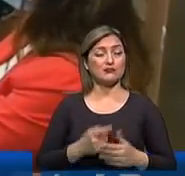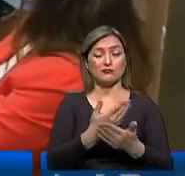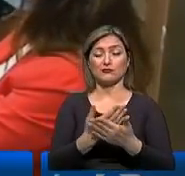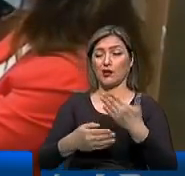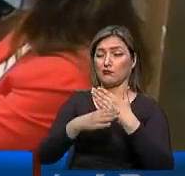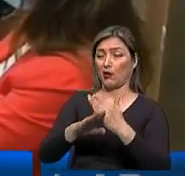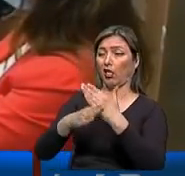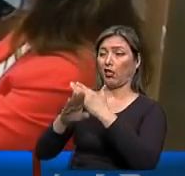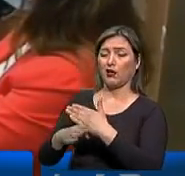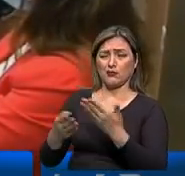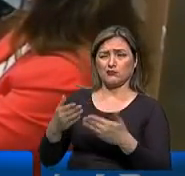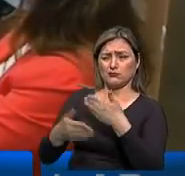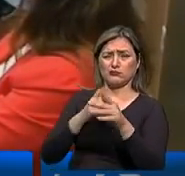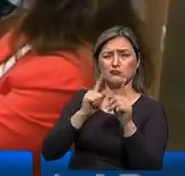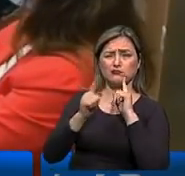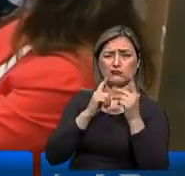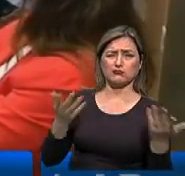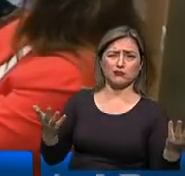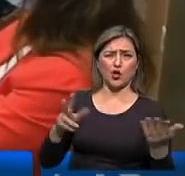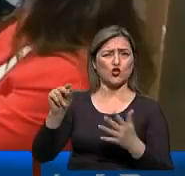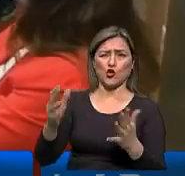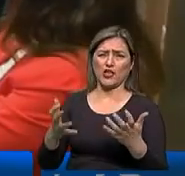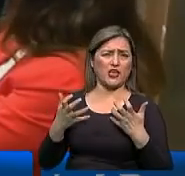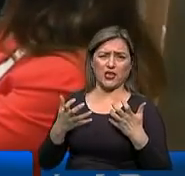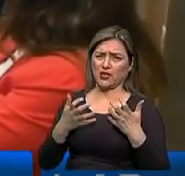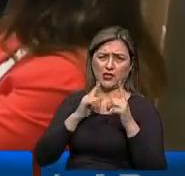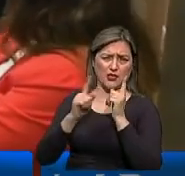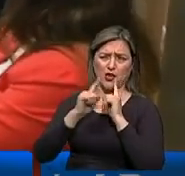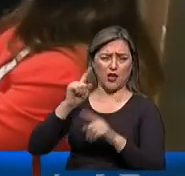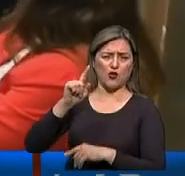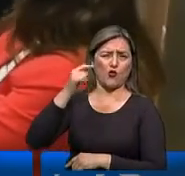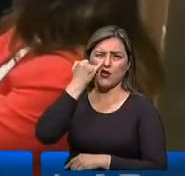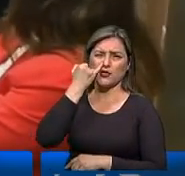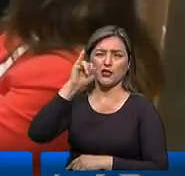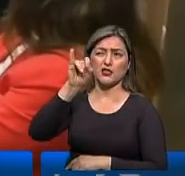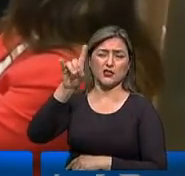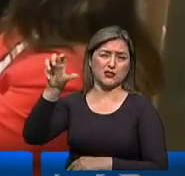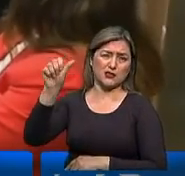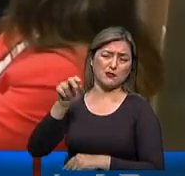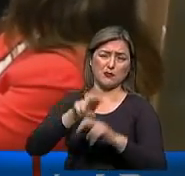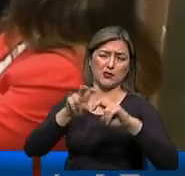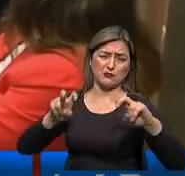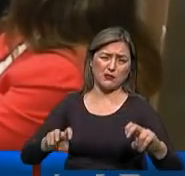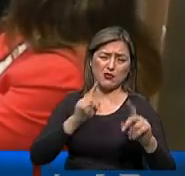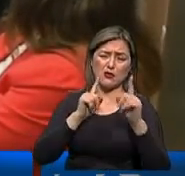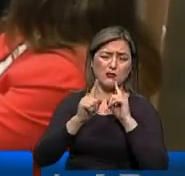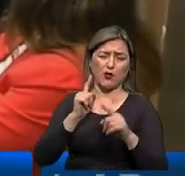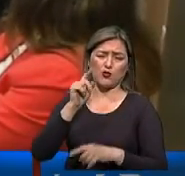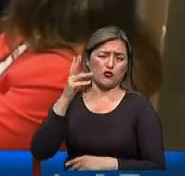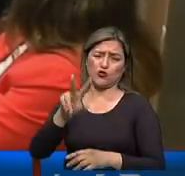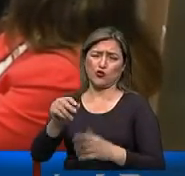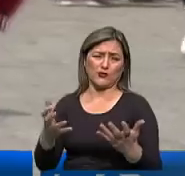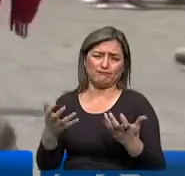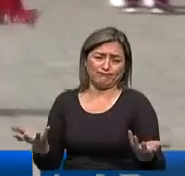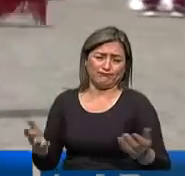para llegar a ese proceso de diálogo que en realidad lo que estoy diciendo es que no estoy dispuesto a sentarme en una mesa para tener la posibilidad de tener